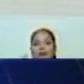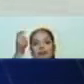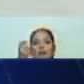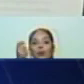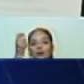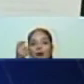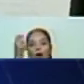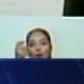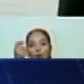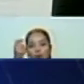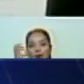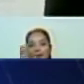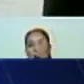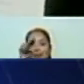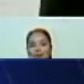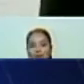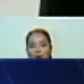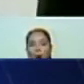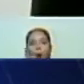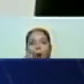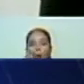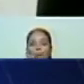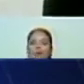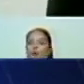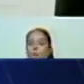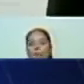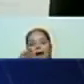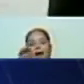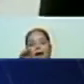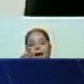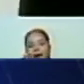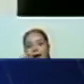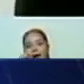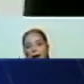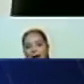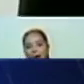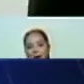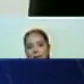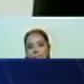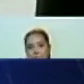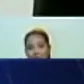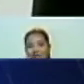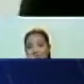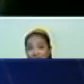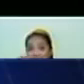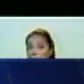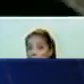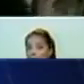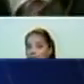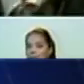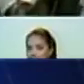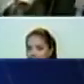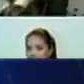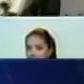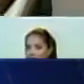Nacional, Germán Ferrer. Aquí está su firma original.